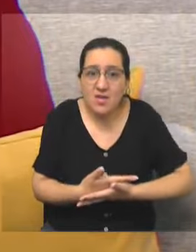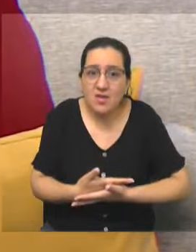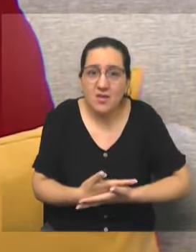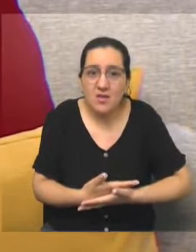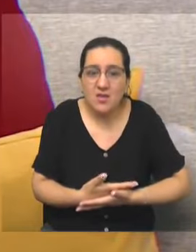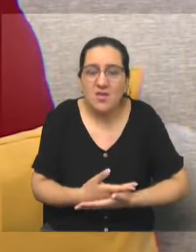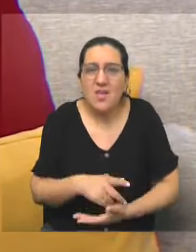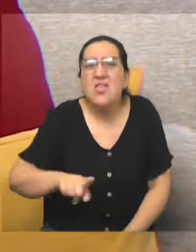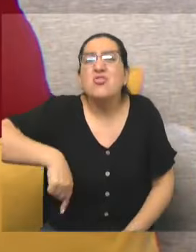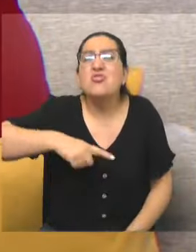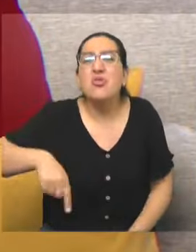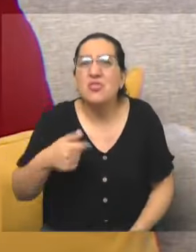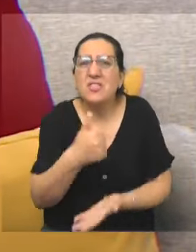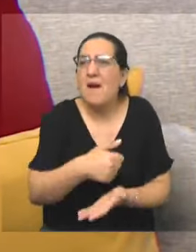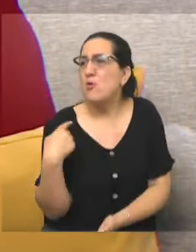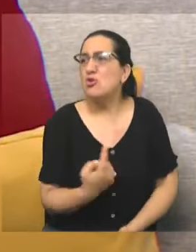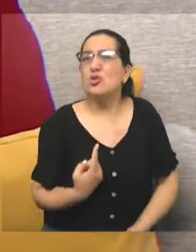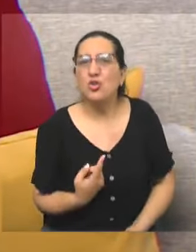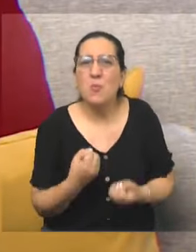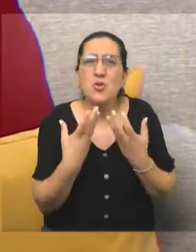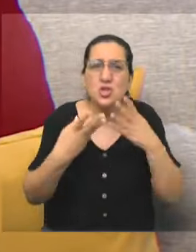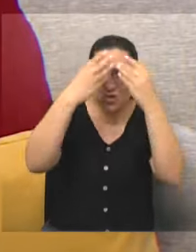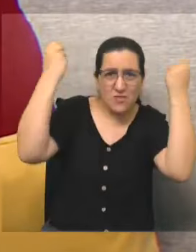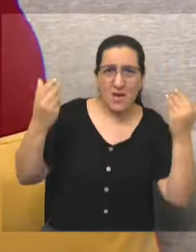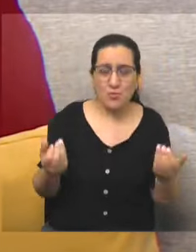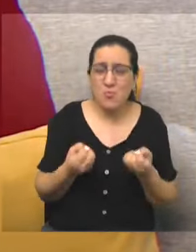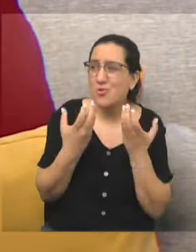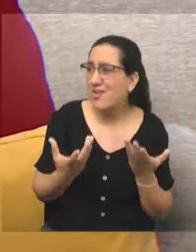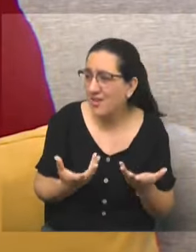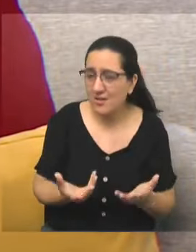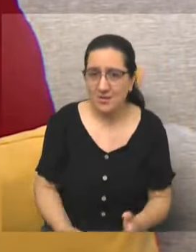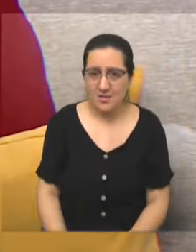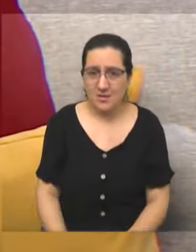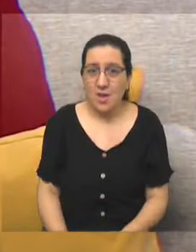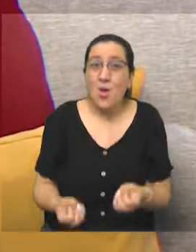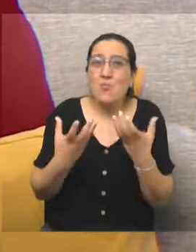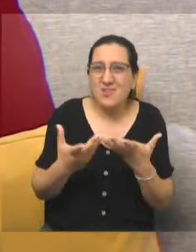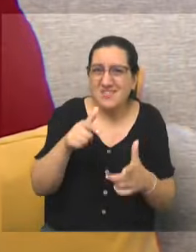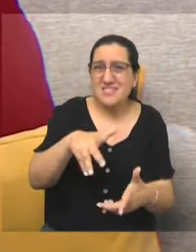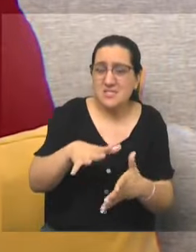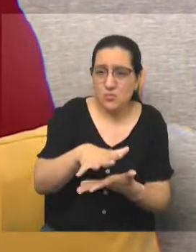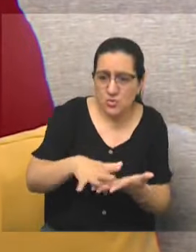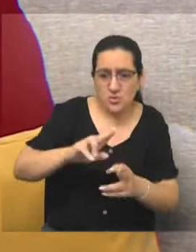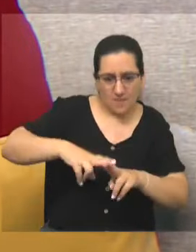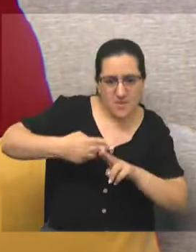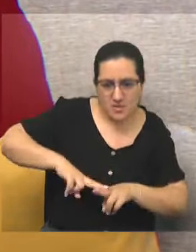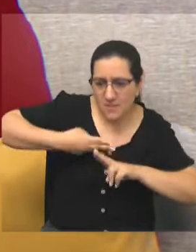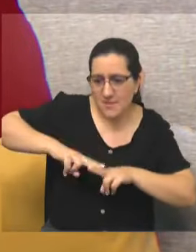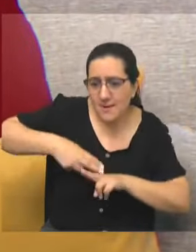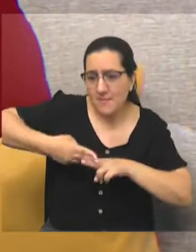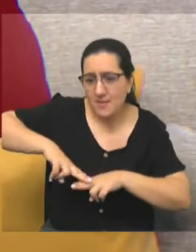¿Dónde estábamos todos nosotros ahí? ¿Por qué nos olvidamos? ¿Por qué es un hecho atrás del otro y no cambia